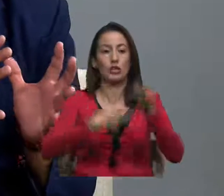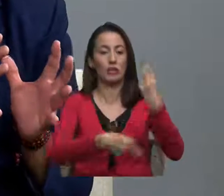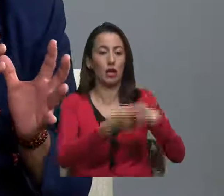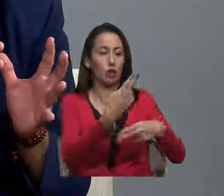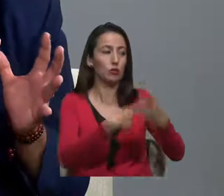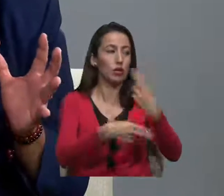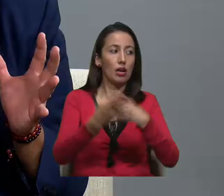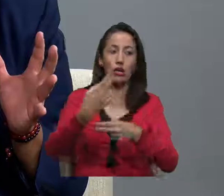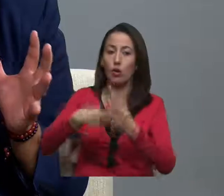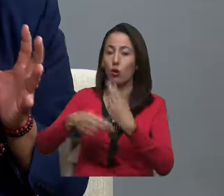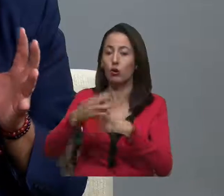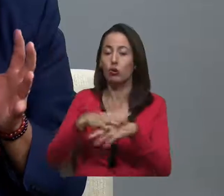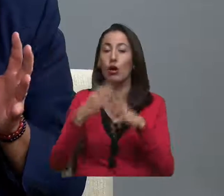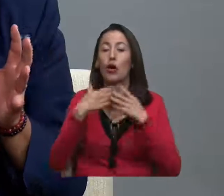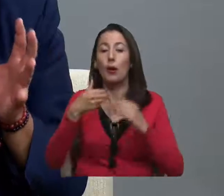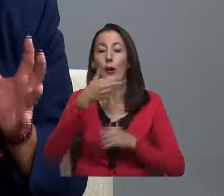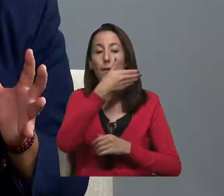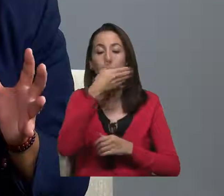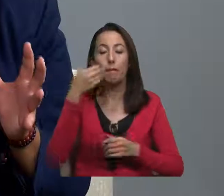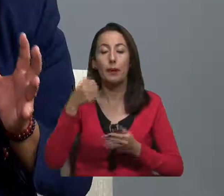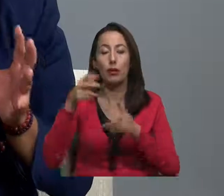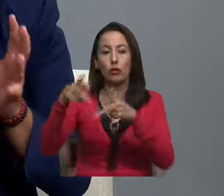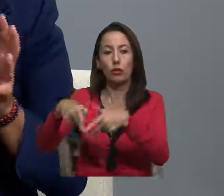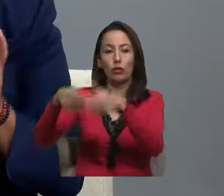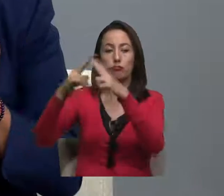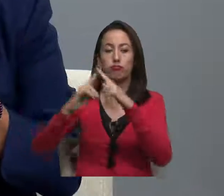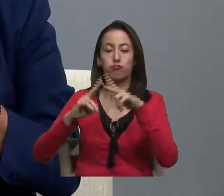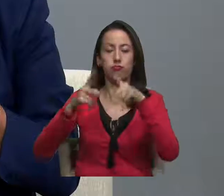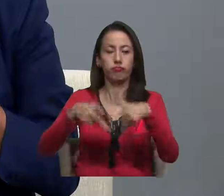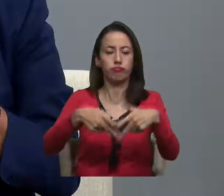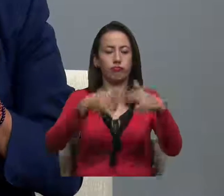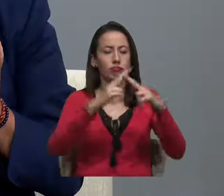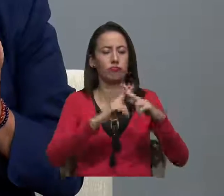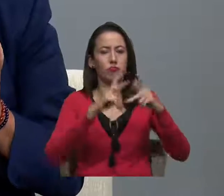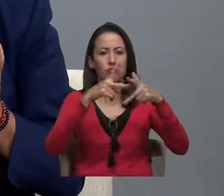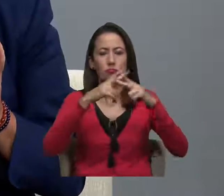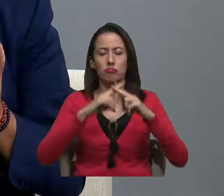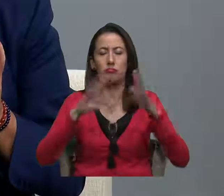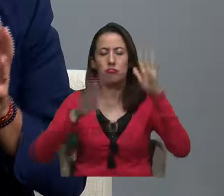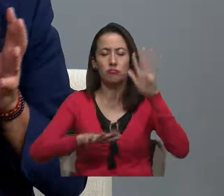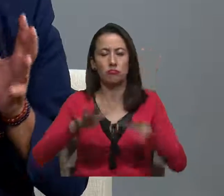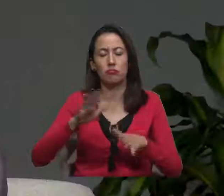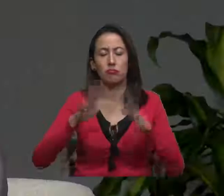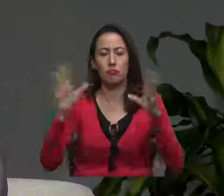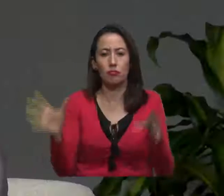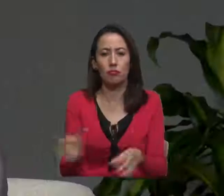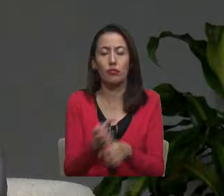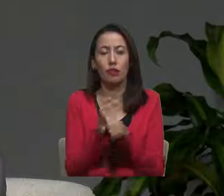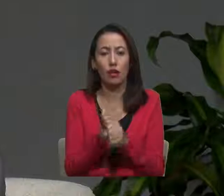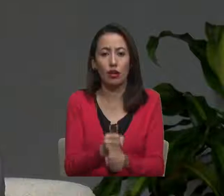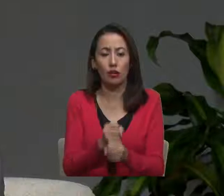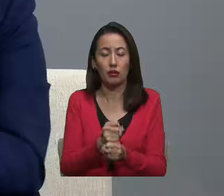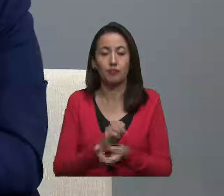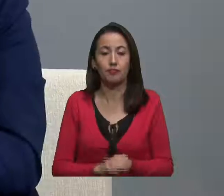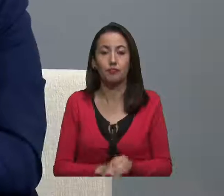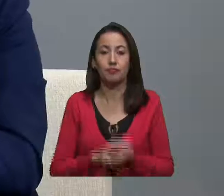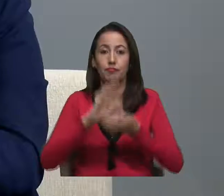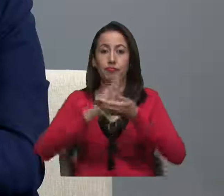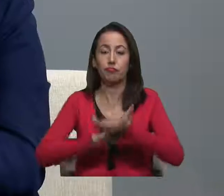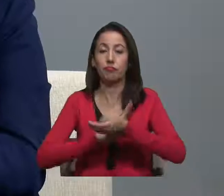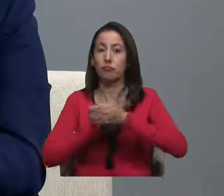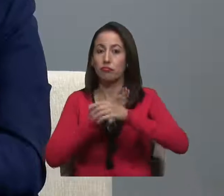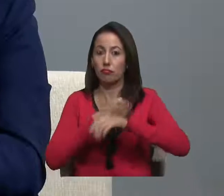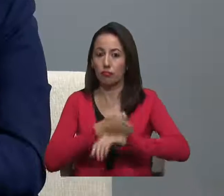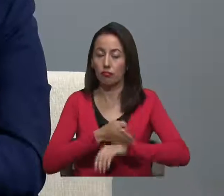sin negociar de mejor manera los créditos y obviamente darle mayor seguridad al país luego vamos